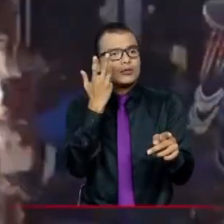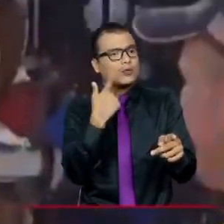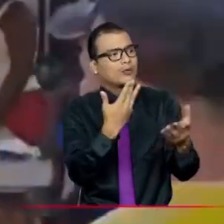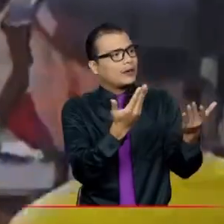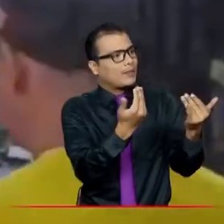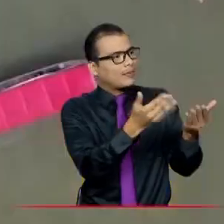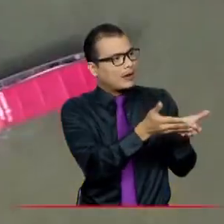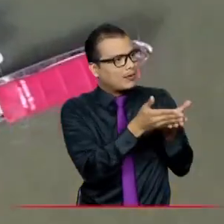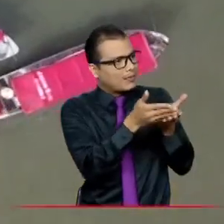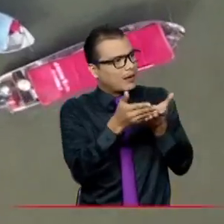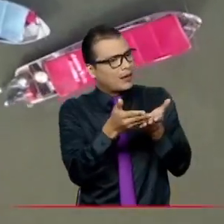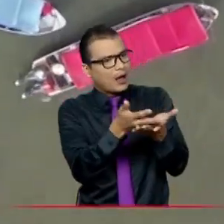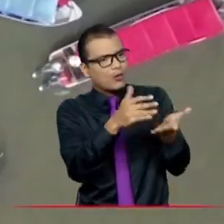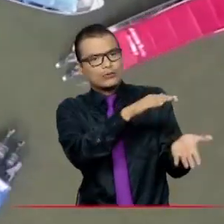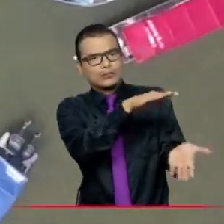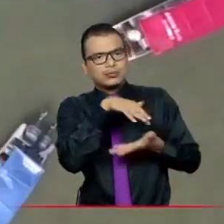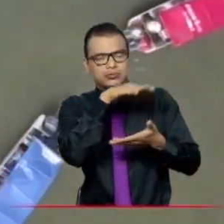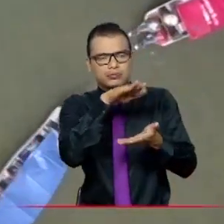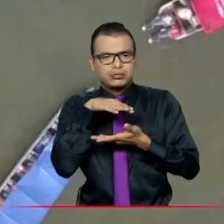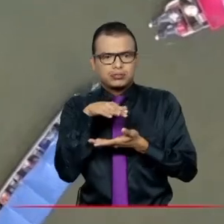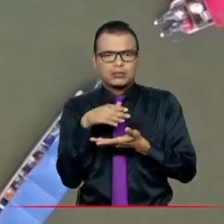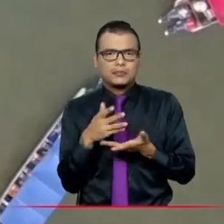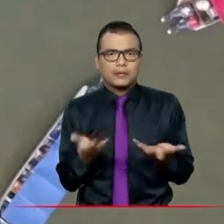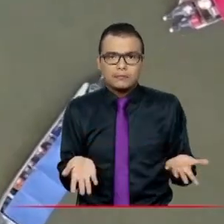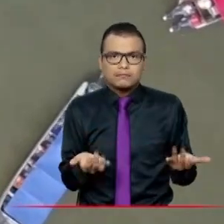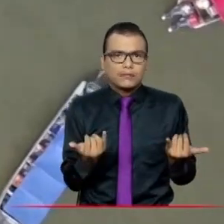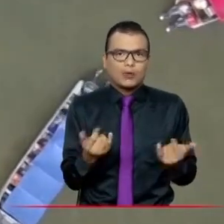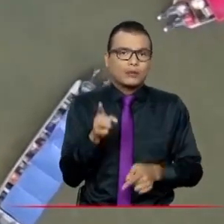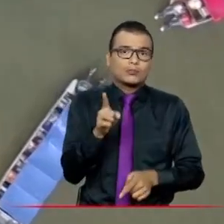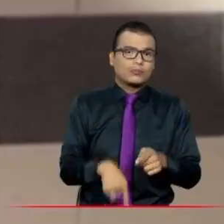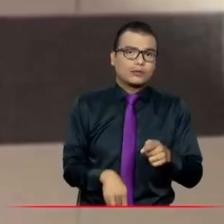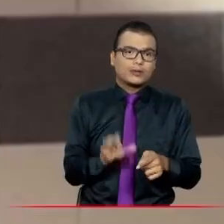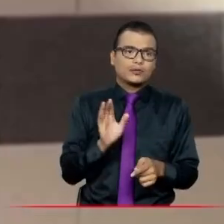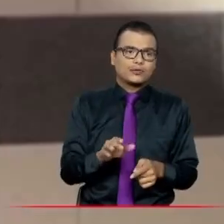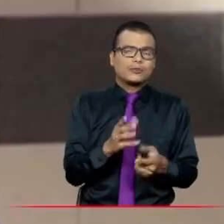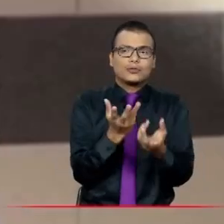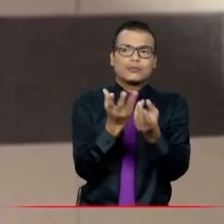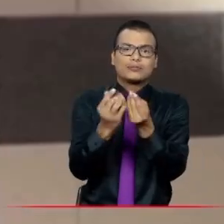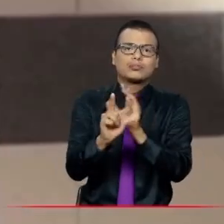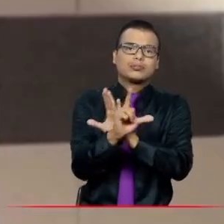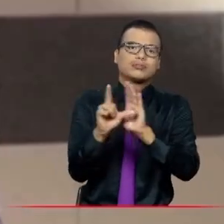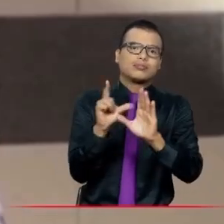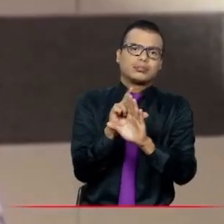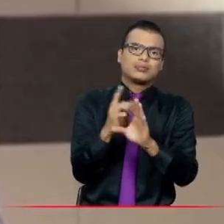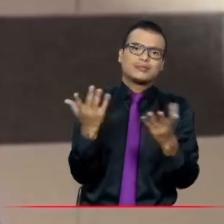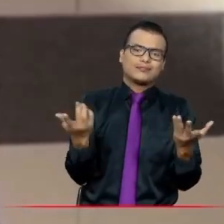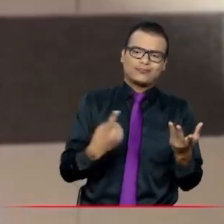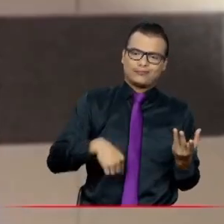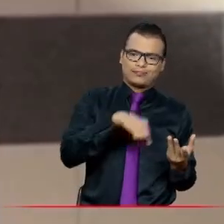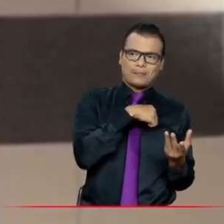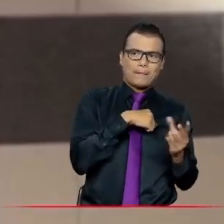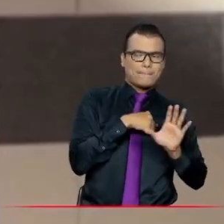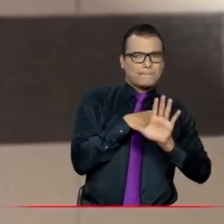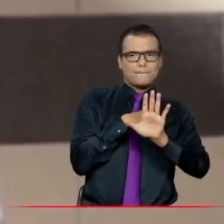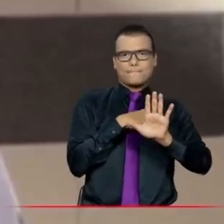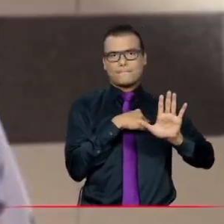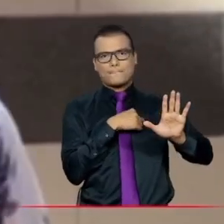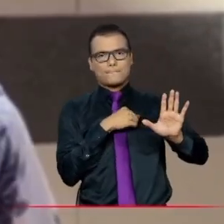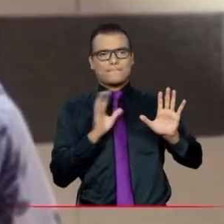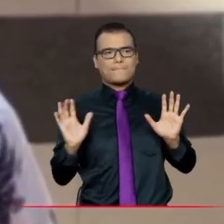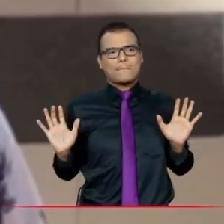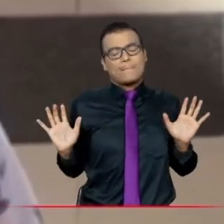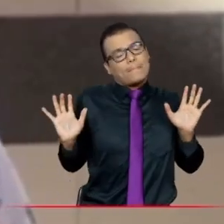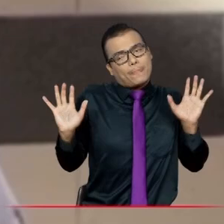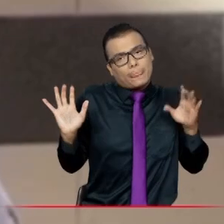ve también afectado, porque a veces el temor por el tema de los actores armados genera también desconfianza en algunos envíos de carga. Pero nos